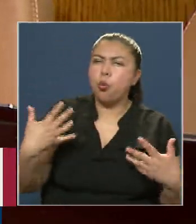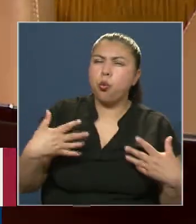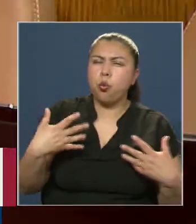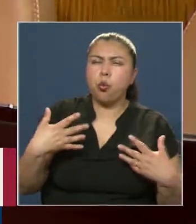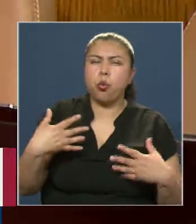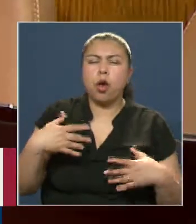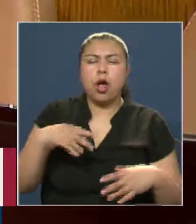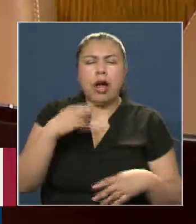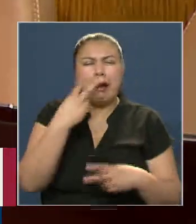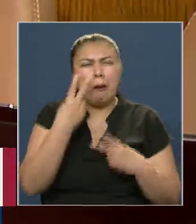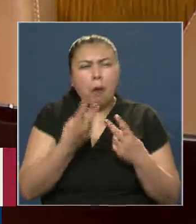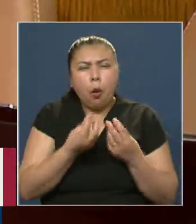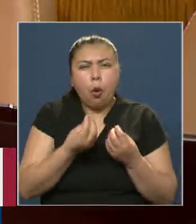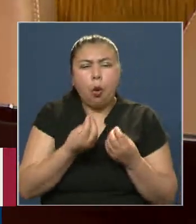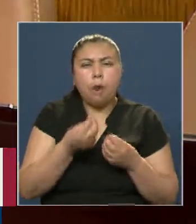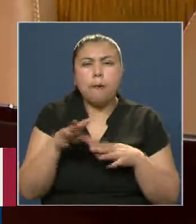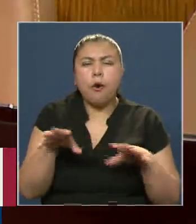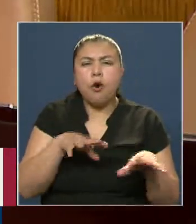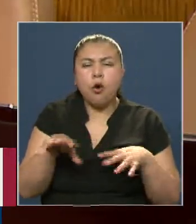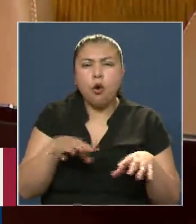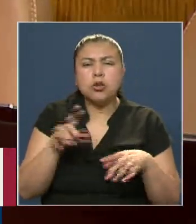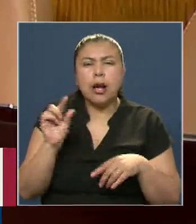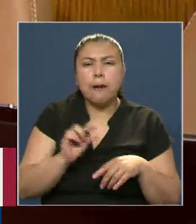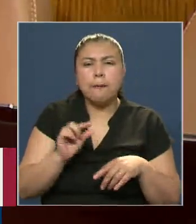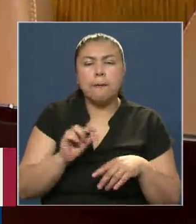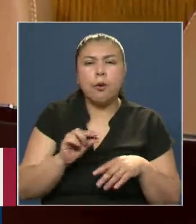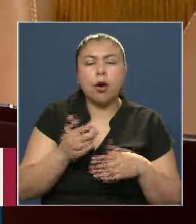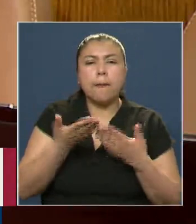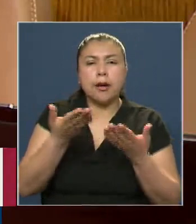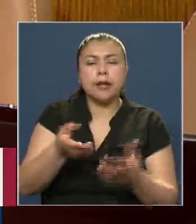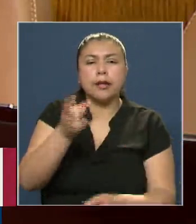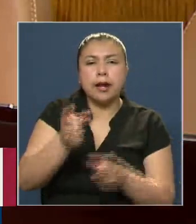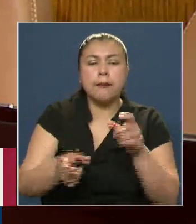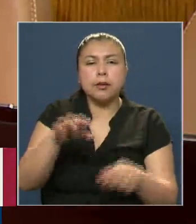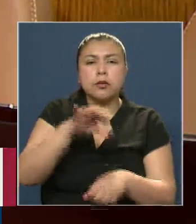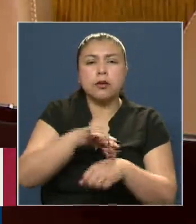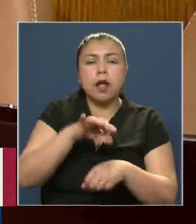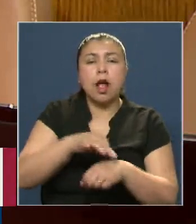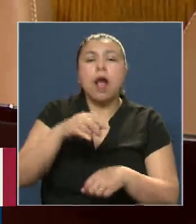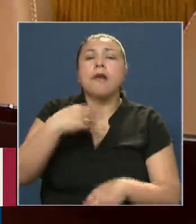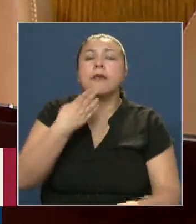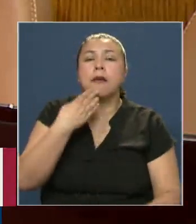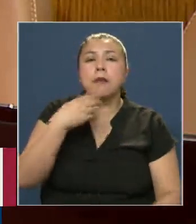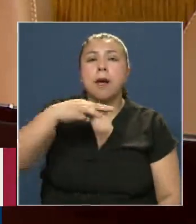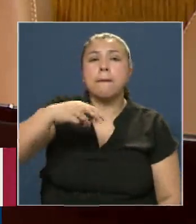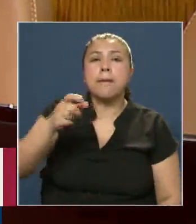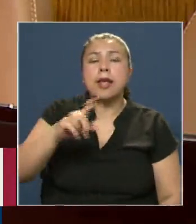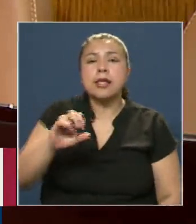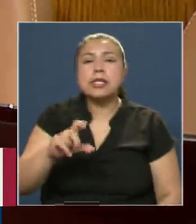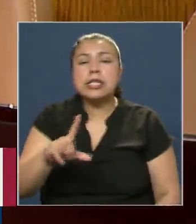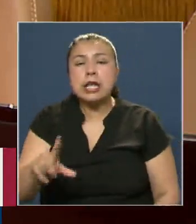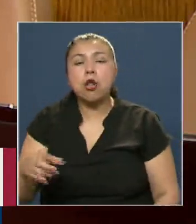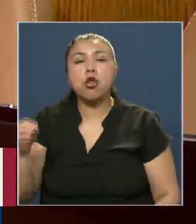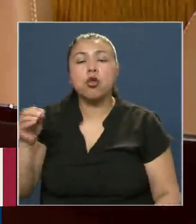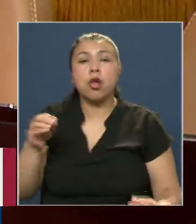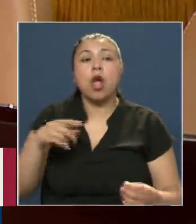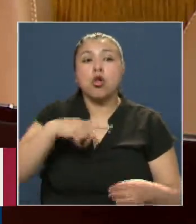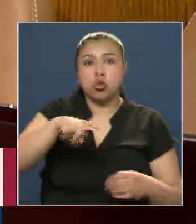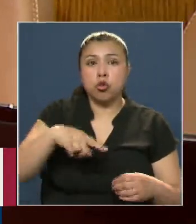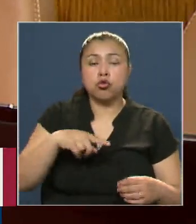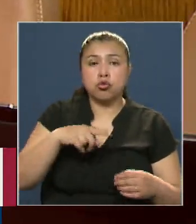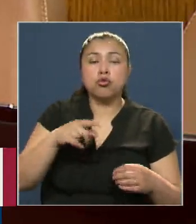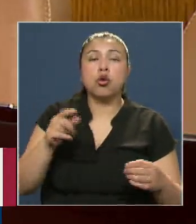realidad. Fuimos el 14 de junio acompañando una marcha hasta el MinSal, donde logramos reunirnos con el ministro de